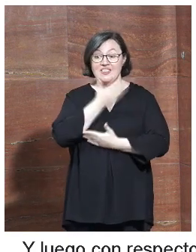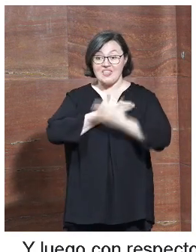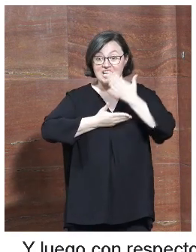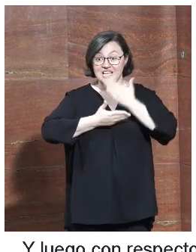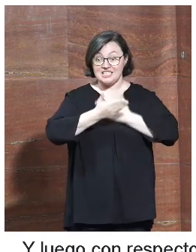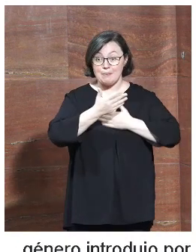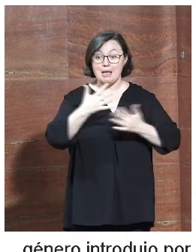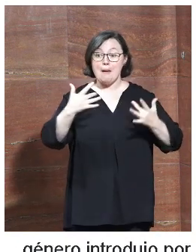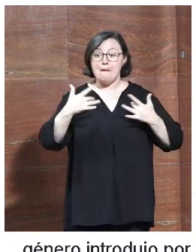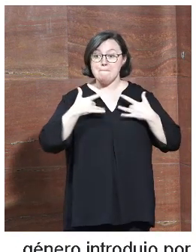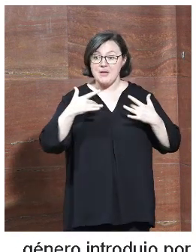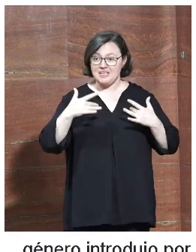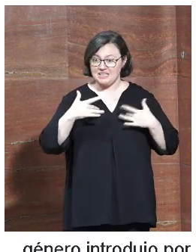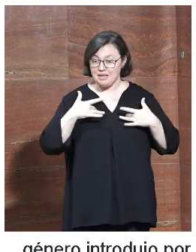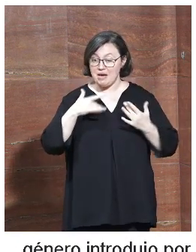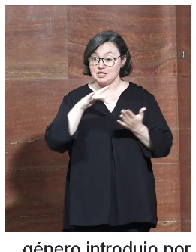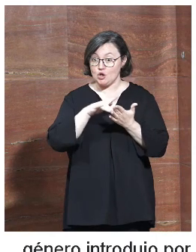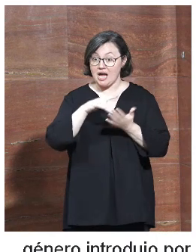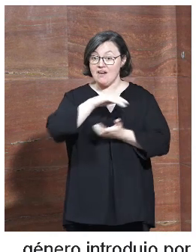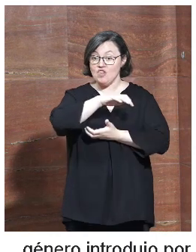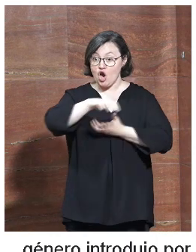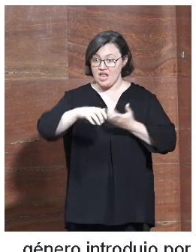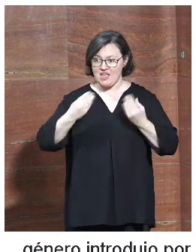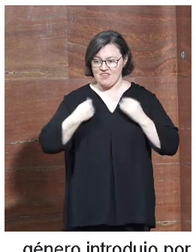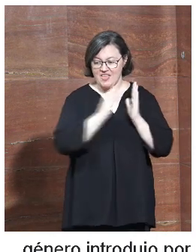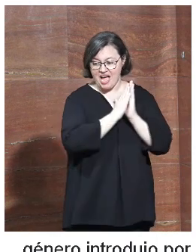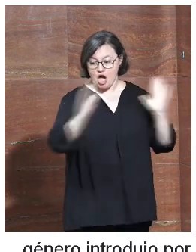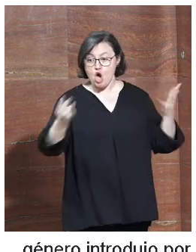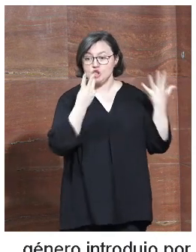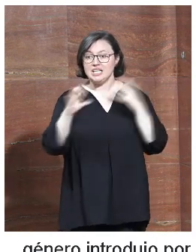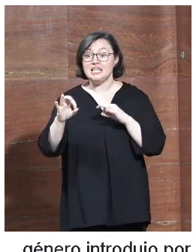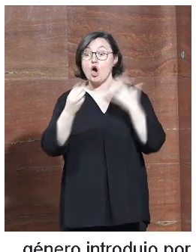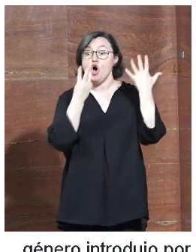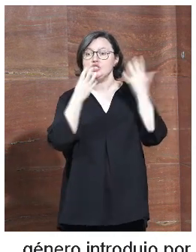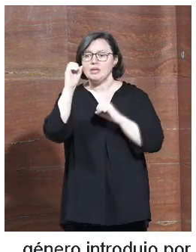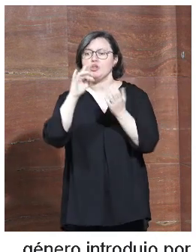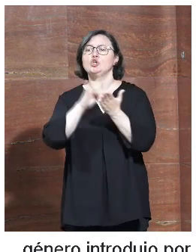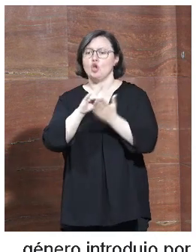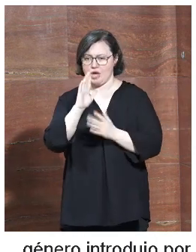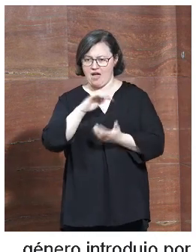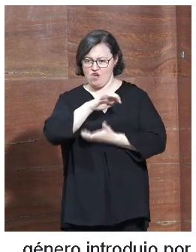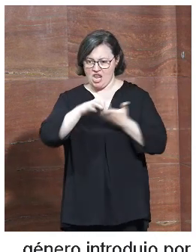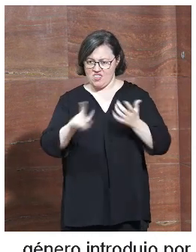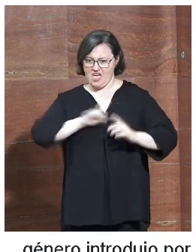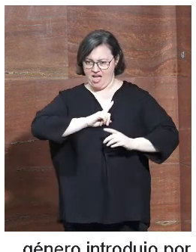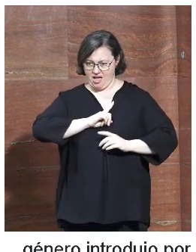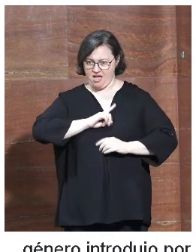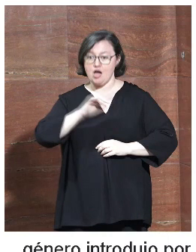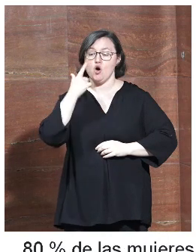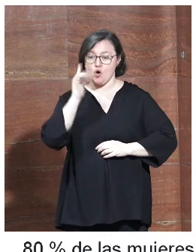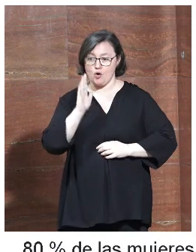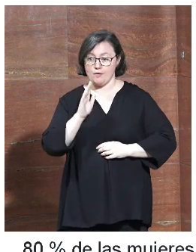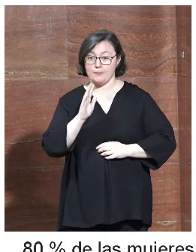discapacidad vivimos una situación de violencia a lo largo de nuestra vida, 80%, y en el caso